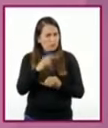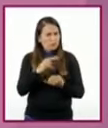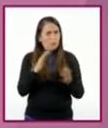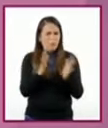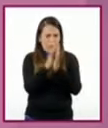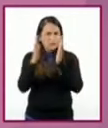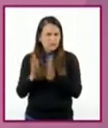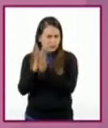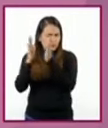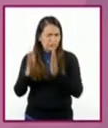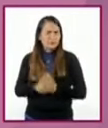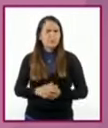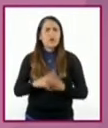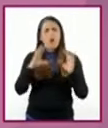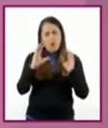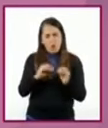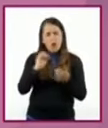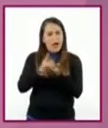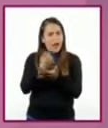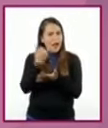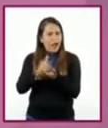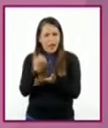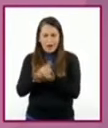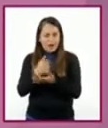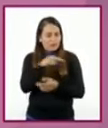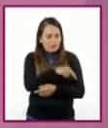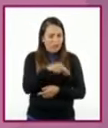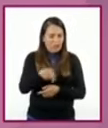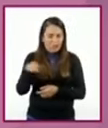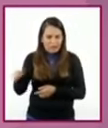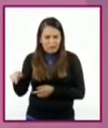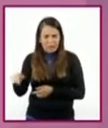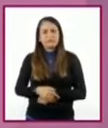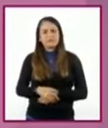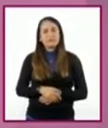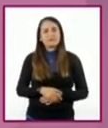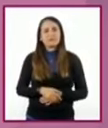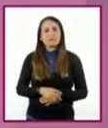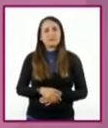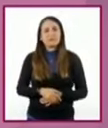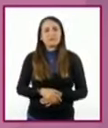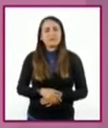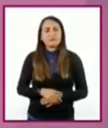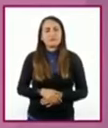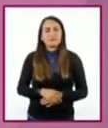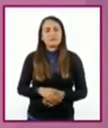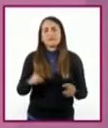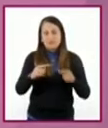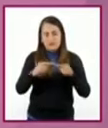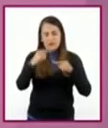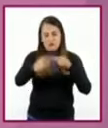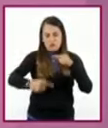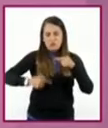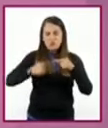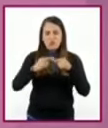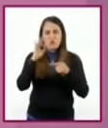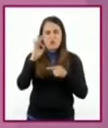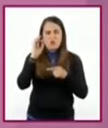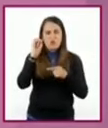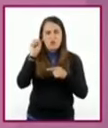Gertrudis, es el arroz de todos los moles. Bueno, terminemos con el ciclo del fósforo.